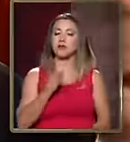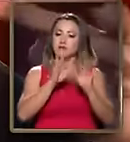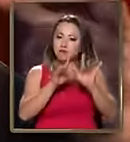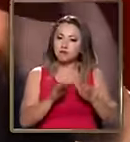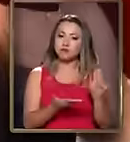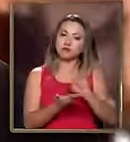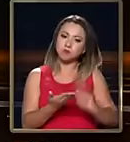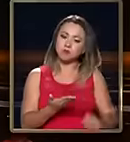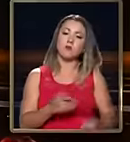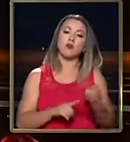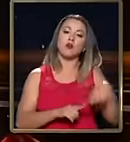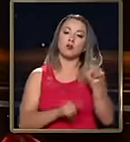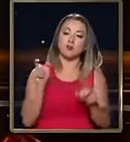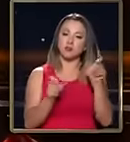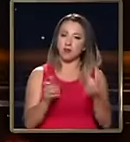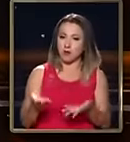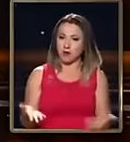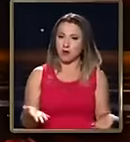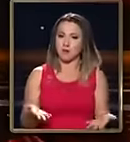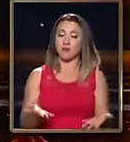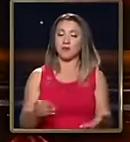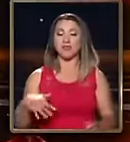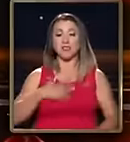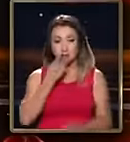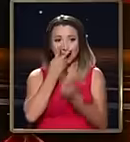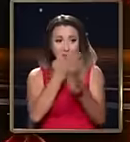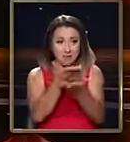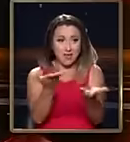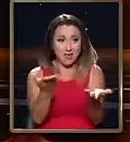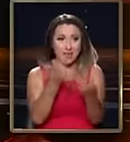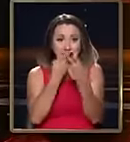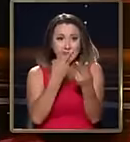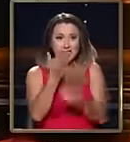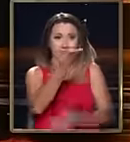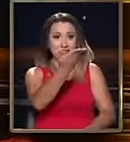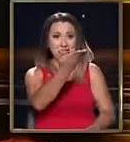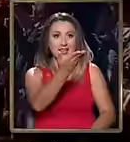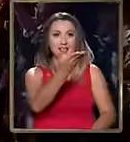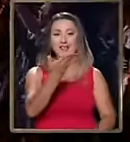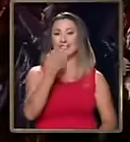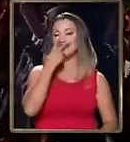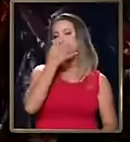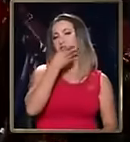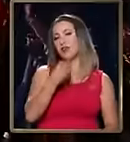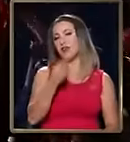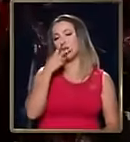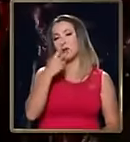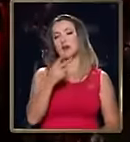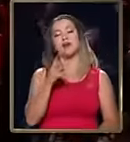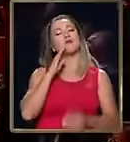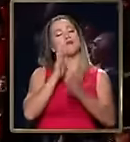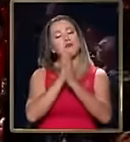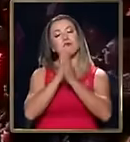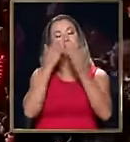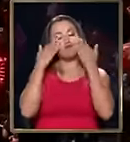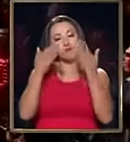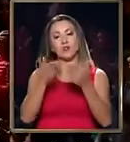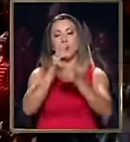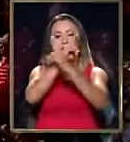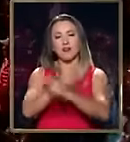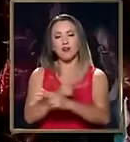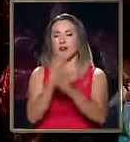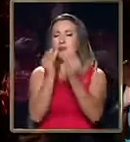escribiendo para otros. Quiero que vean. Mira, mira acá. Ahí está, mira, grande mira el jajá. Wall Social. Merece gaviota. Muchas gracias. He estado